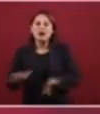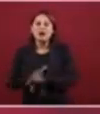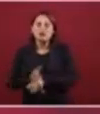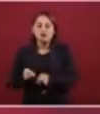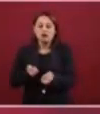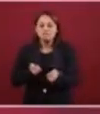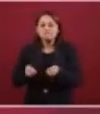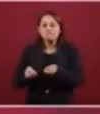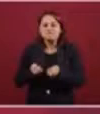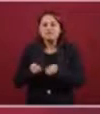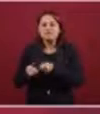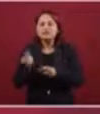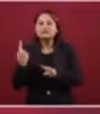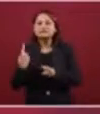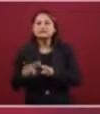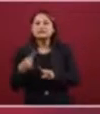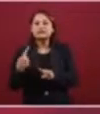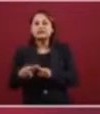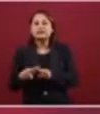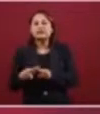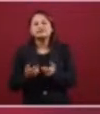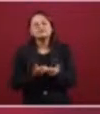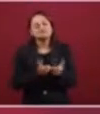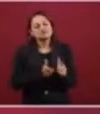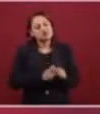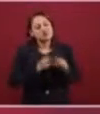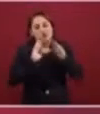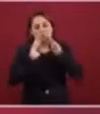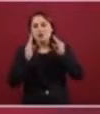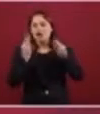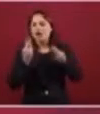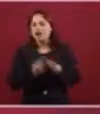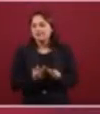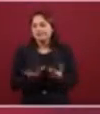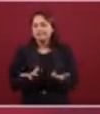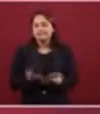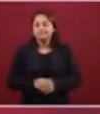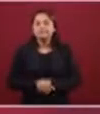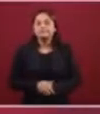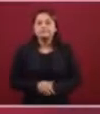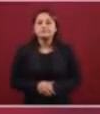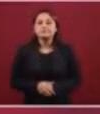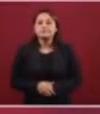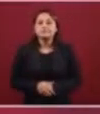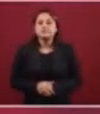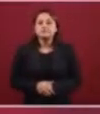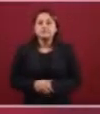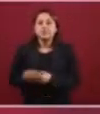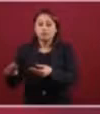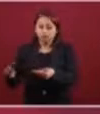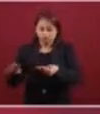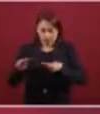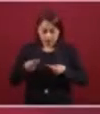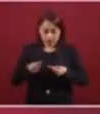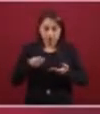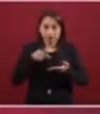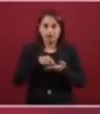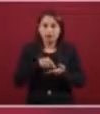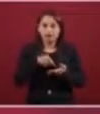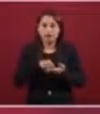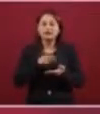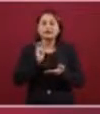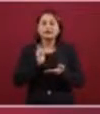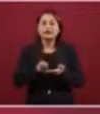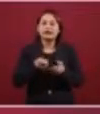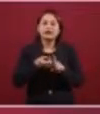controlado por esta mafia. Nos encontramos antes que nada una redacción